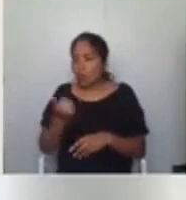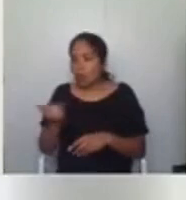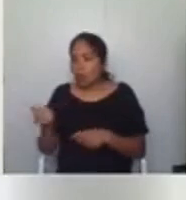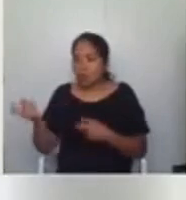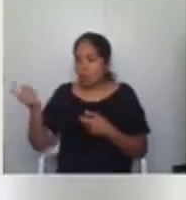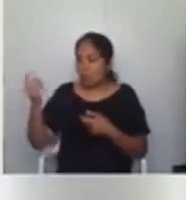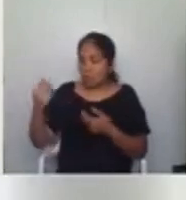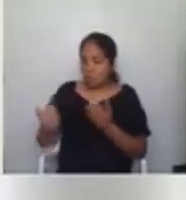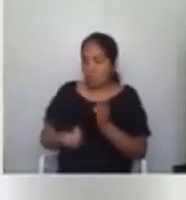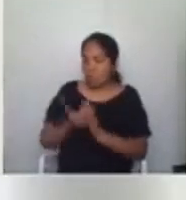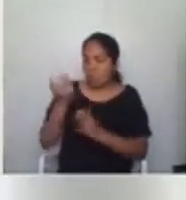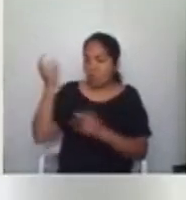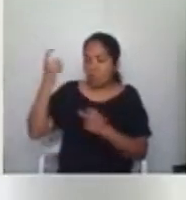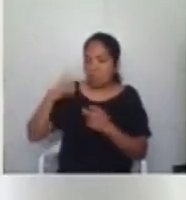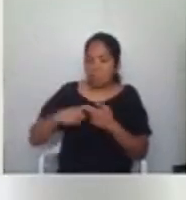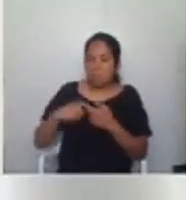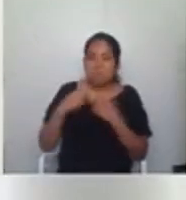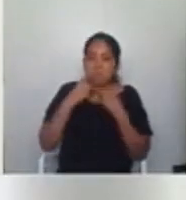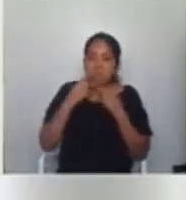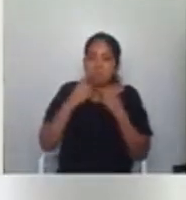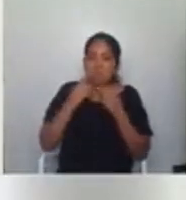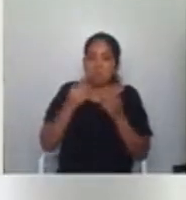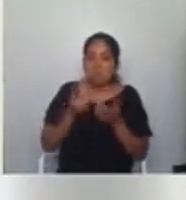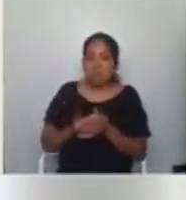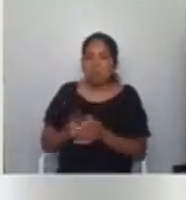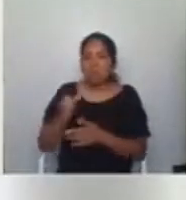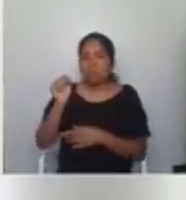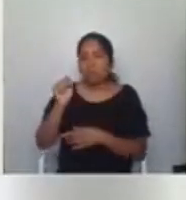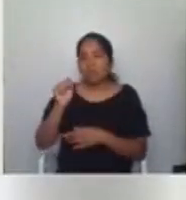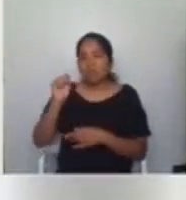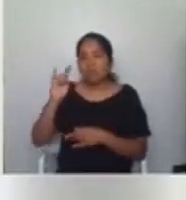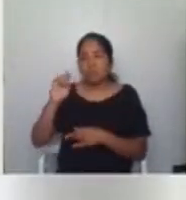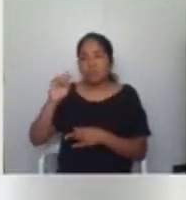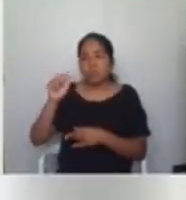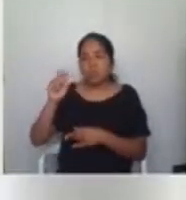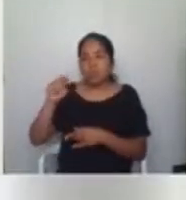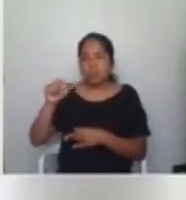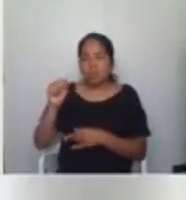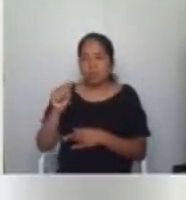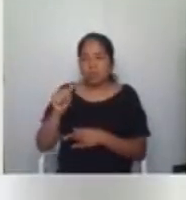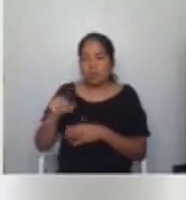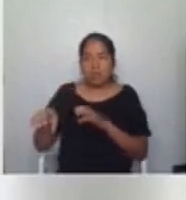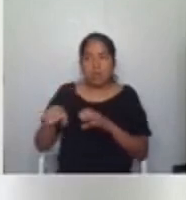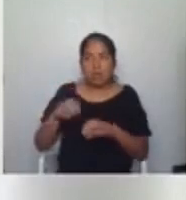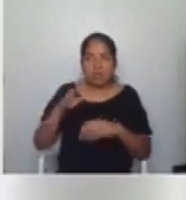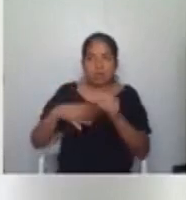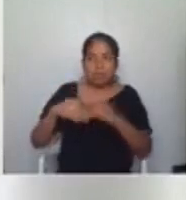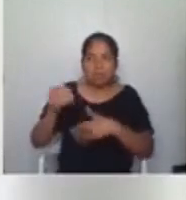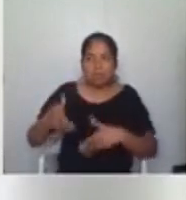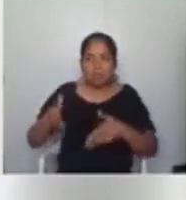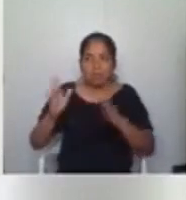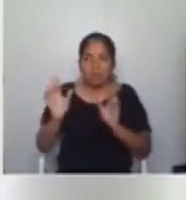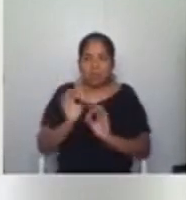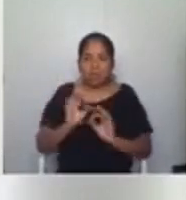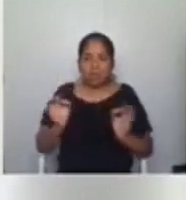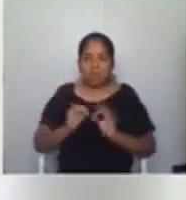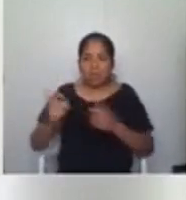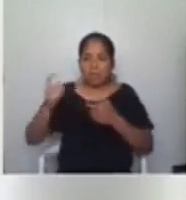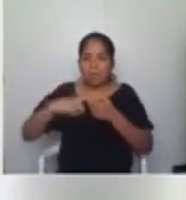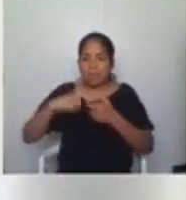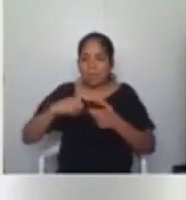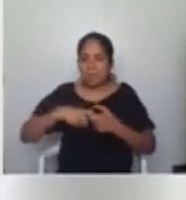pachanga. O sea, no le importa nada. La señora Villarán, ¿qué obra hizo? Nada. Más que repletar la MUNI de gente